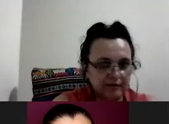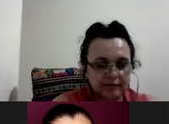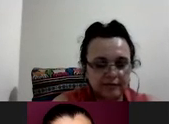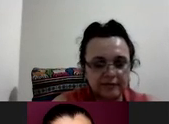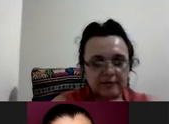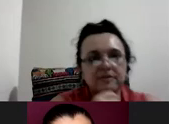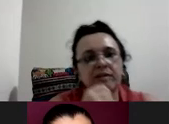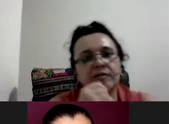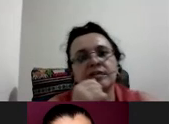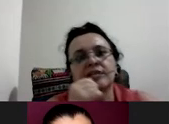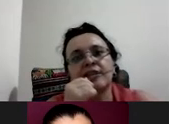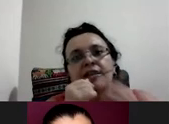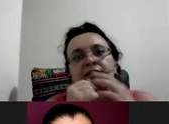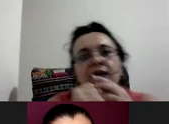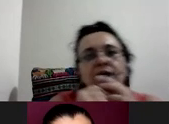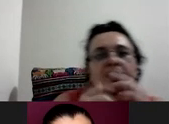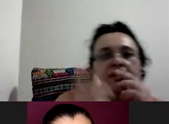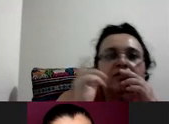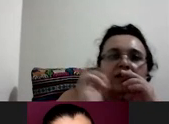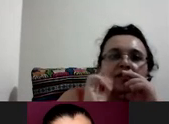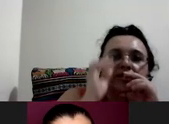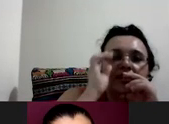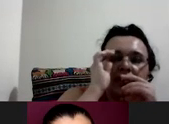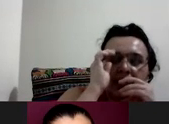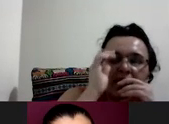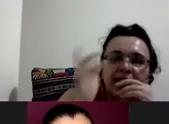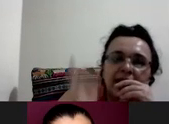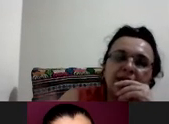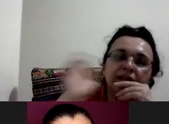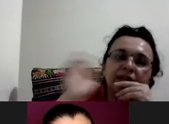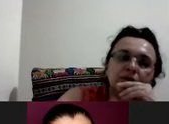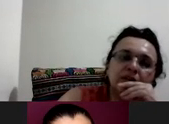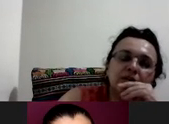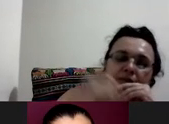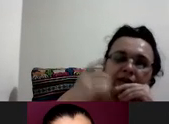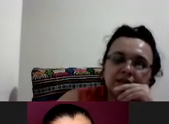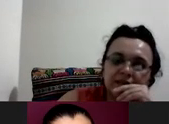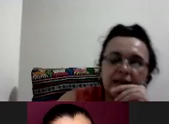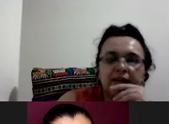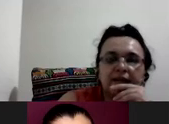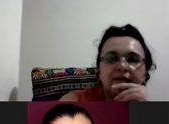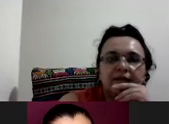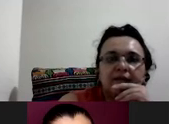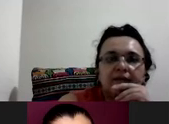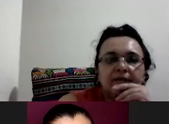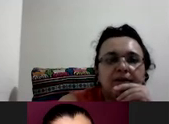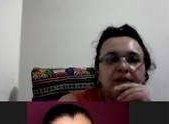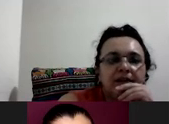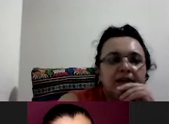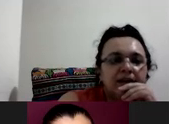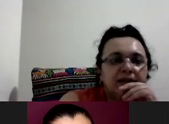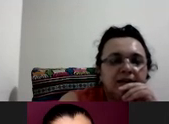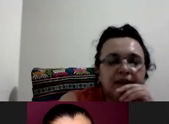recomendaron. Usted tiene que ver cuáles son las cosas que la gente le sugirió que hiciera.